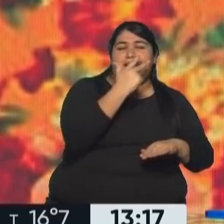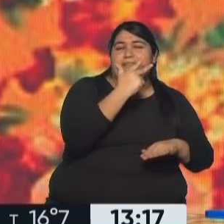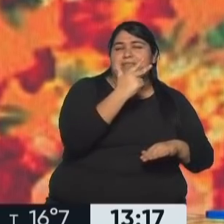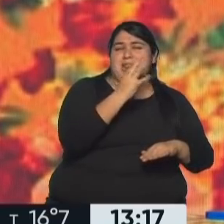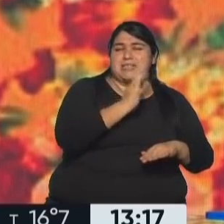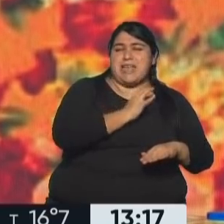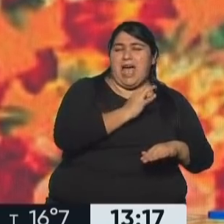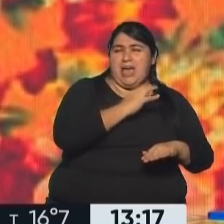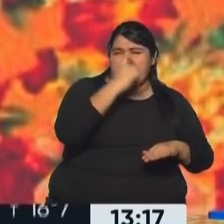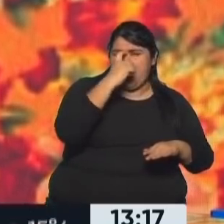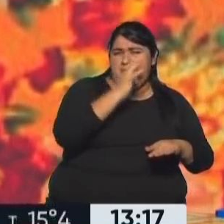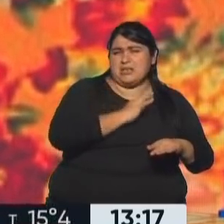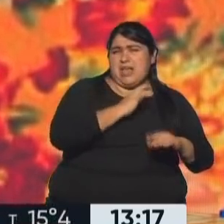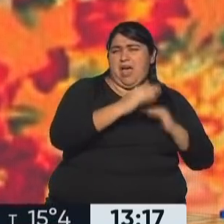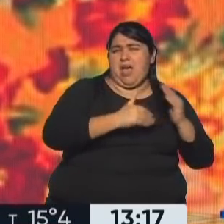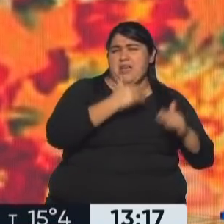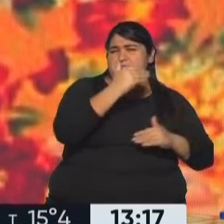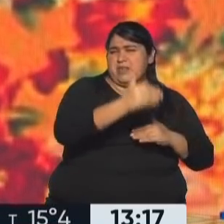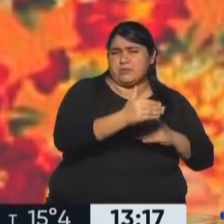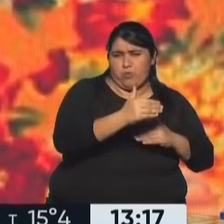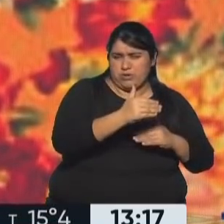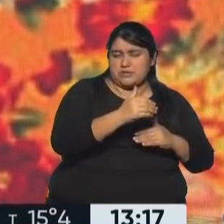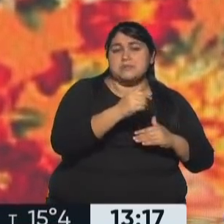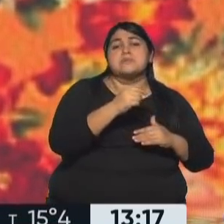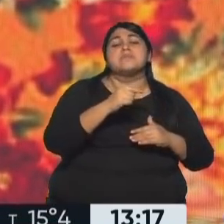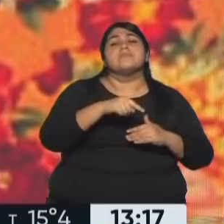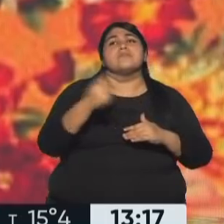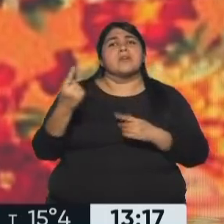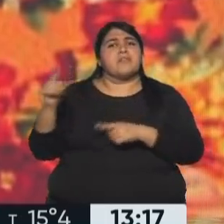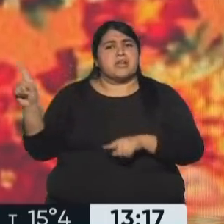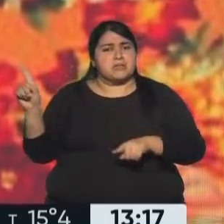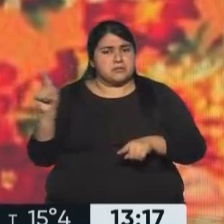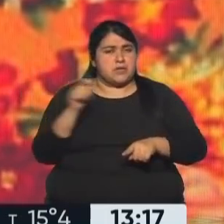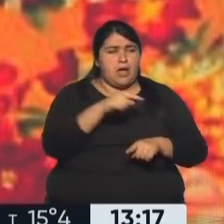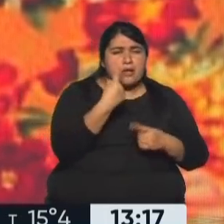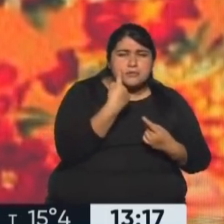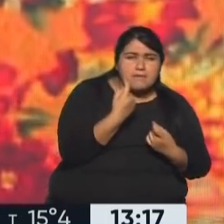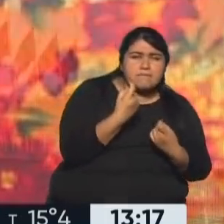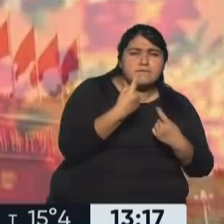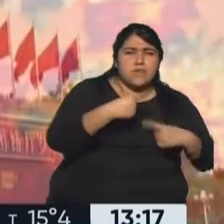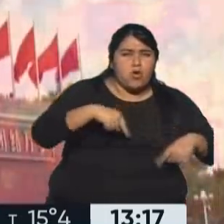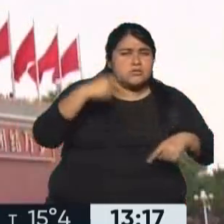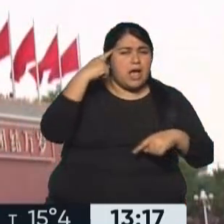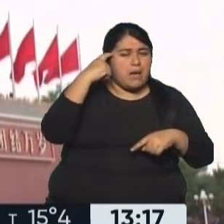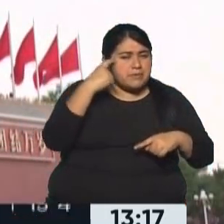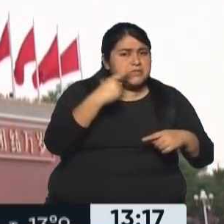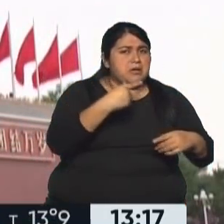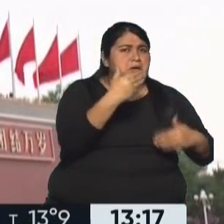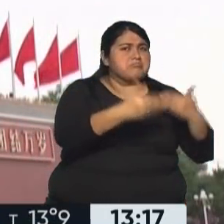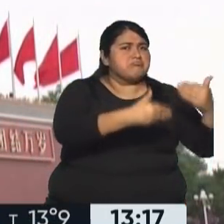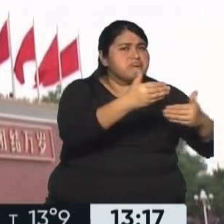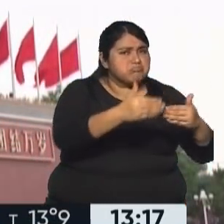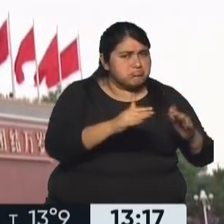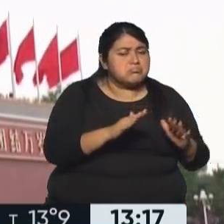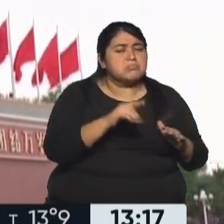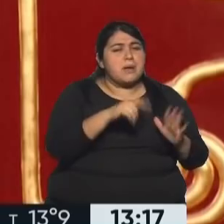larga lucha, ¿no? 3 décadas después del Partido Comunista Soviético, lo cual le dio un aprendizaje y una capacidad de enraizarse,